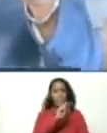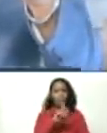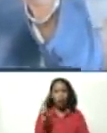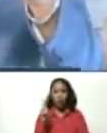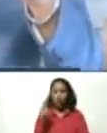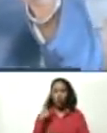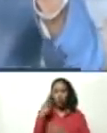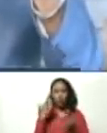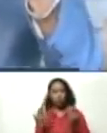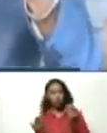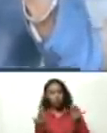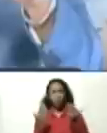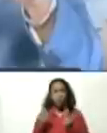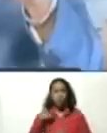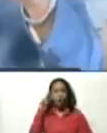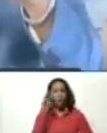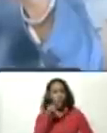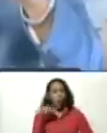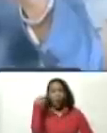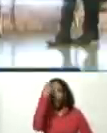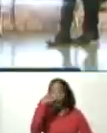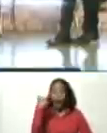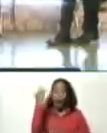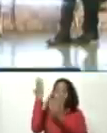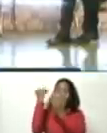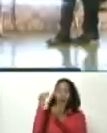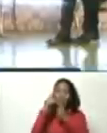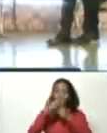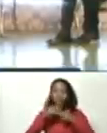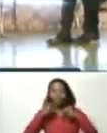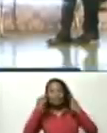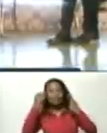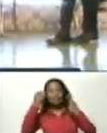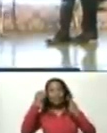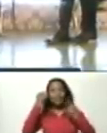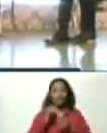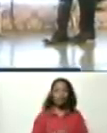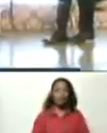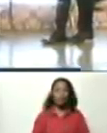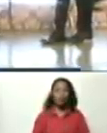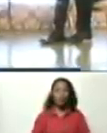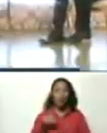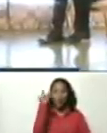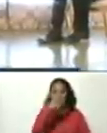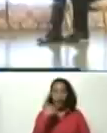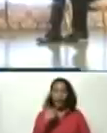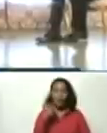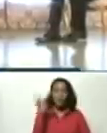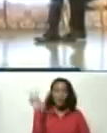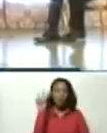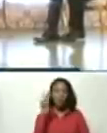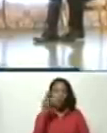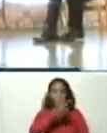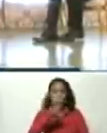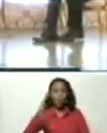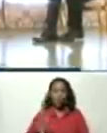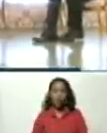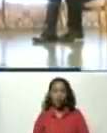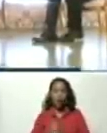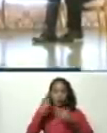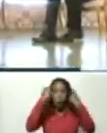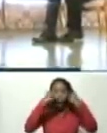veo caras de esperanza y sonrisa en el rostro de los venezolanos. Sus